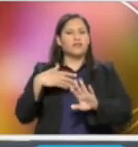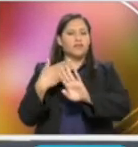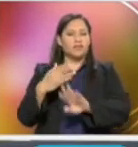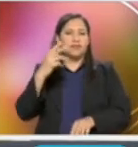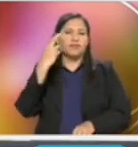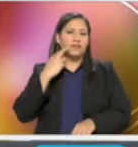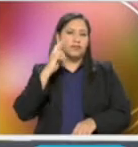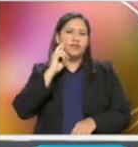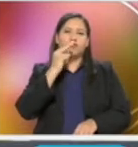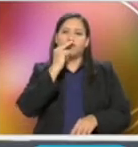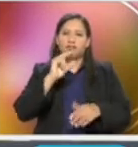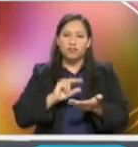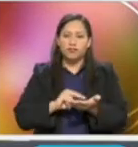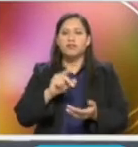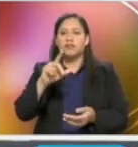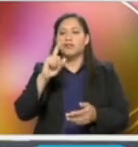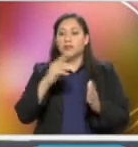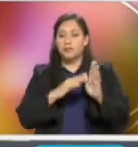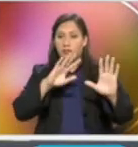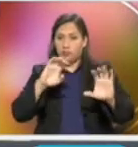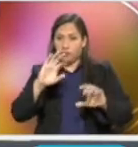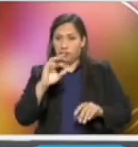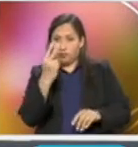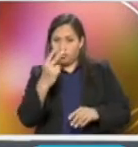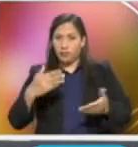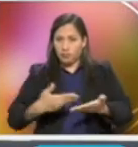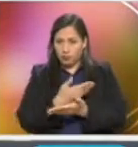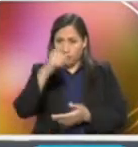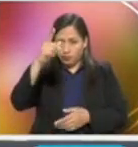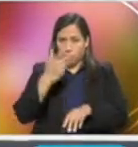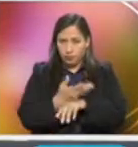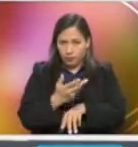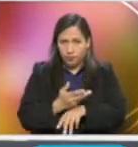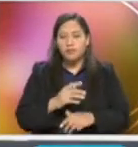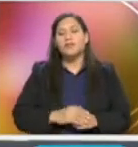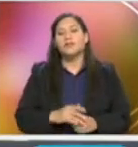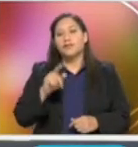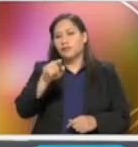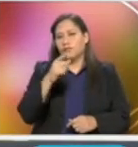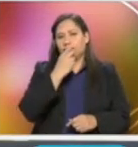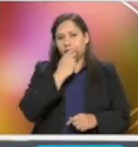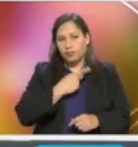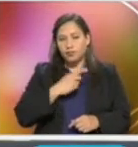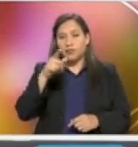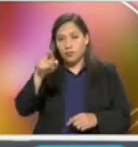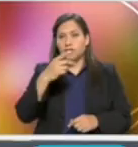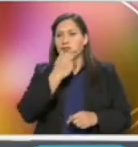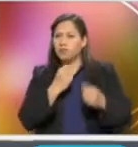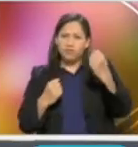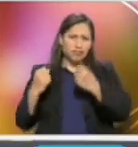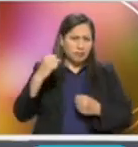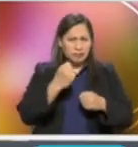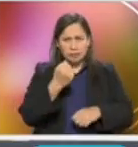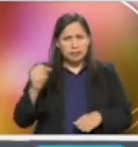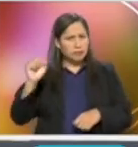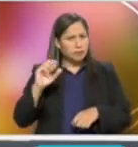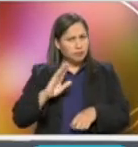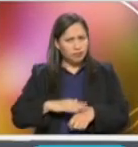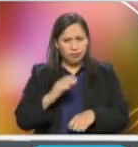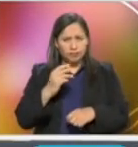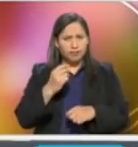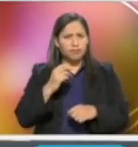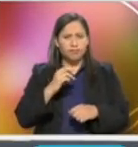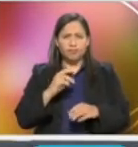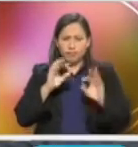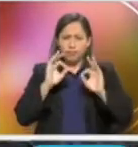Él nace en 1942, precisamente ahí en Louisville, y lo que tú dices, aparte de ser uno de los pugilistas más grandes de la historia,